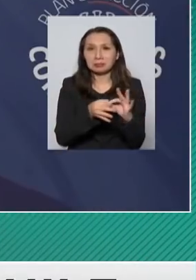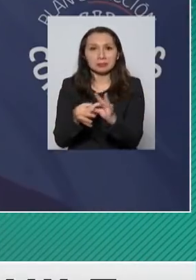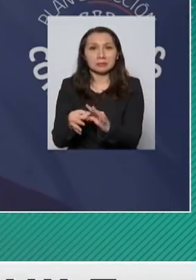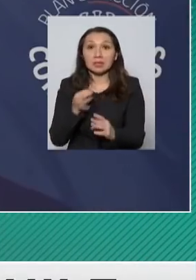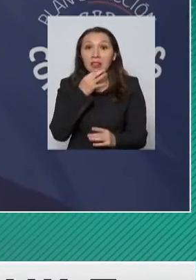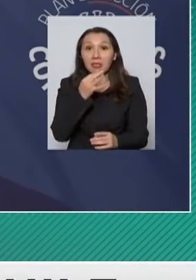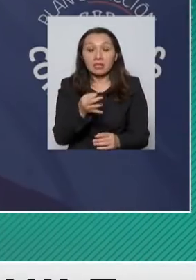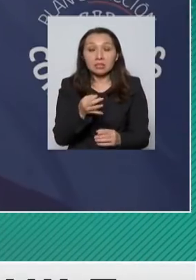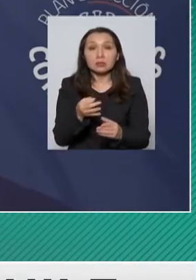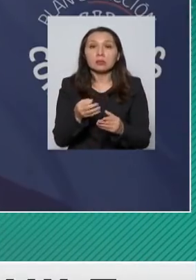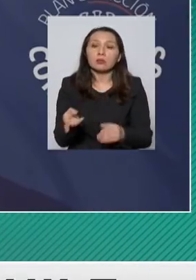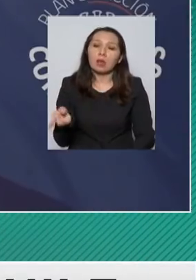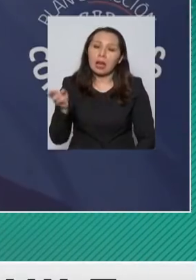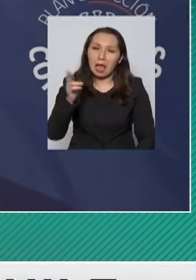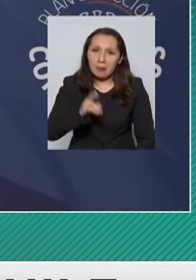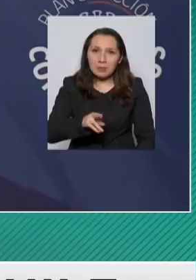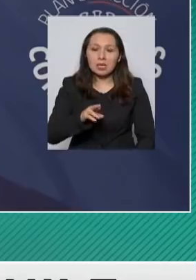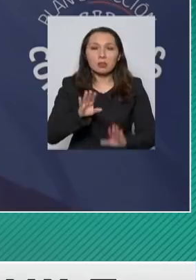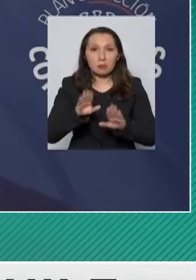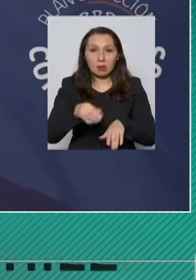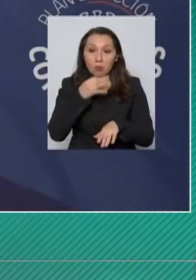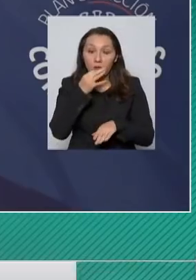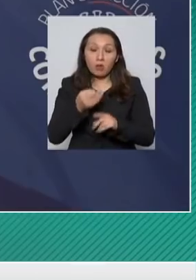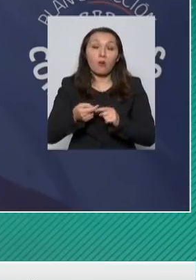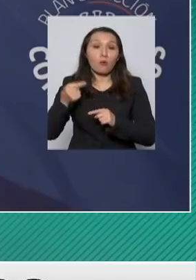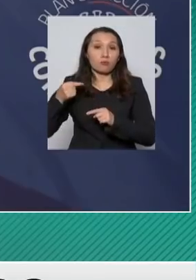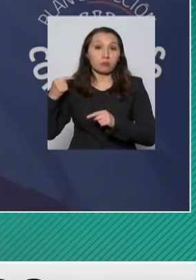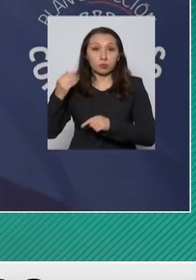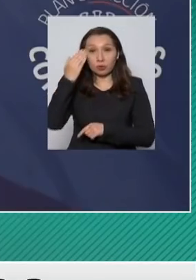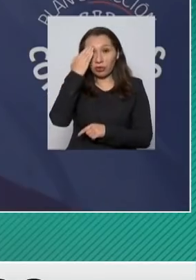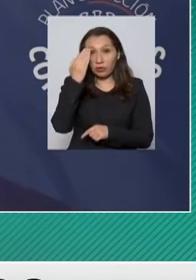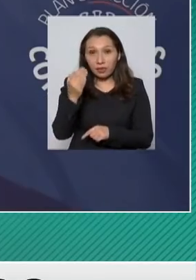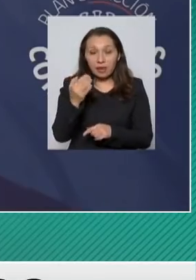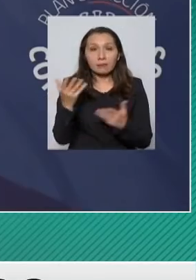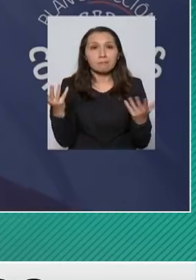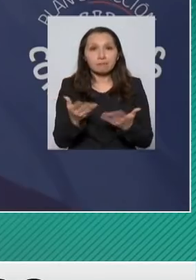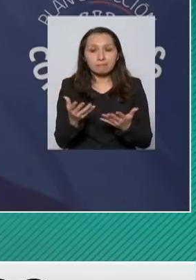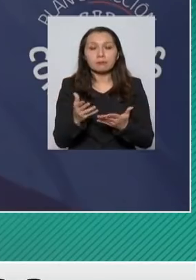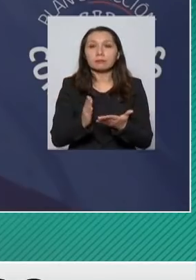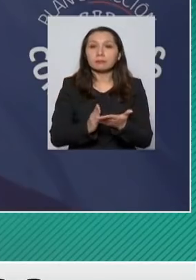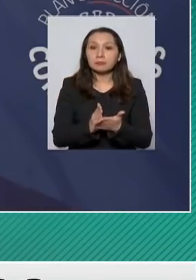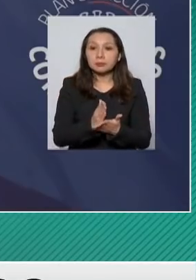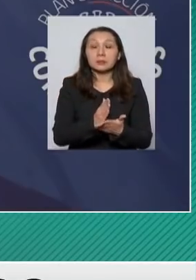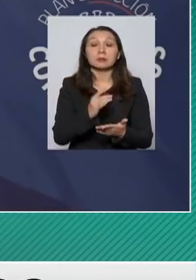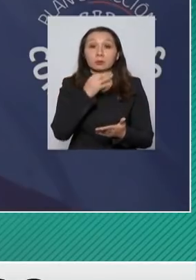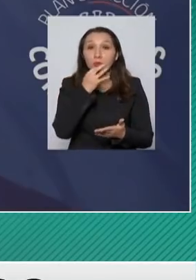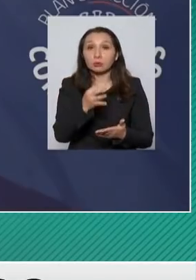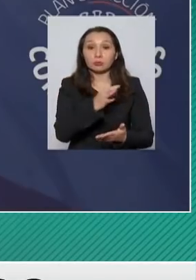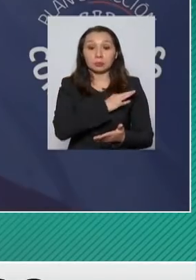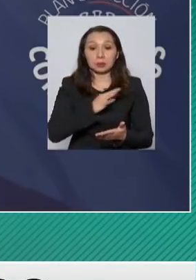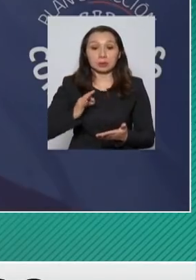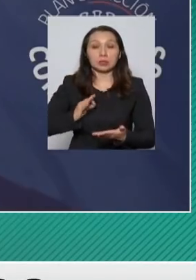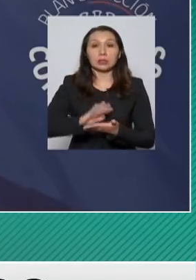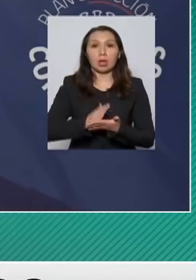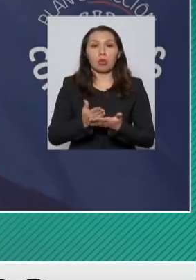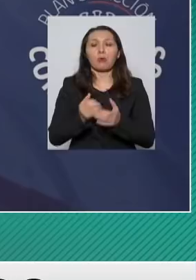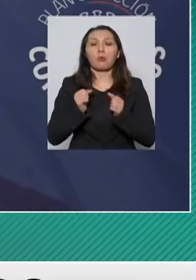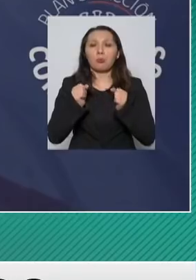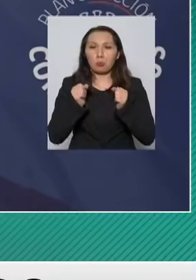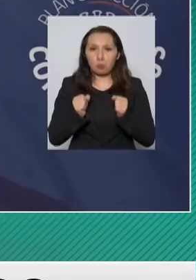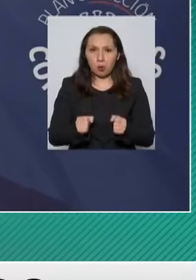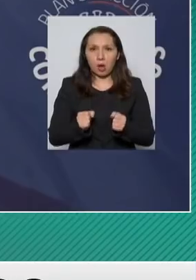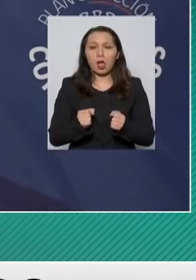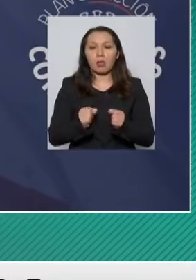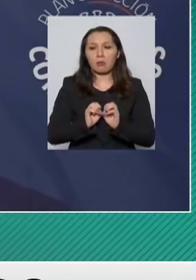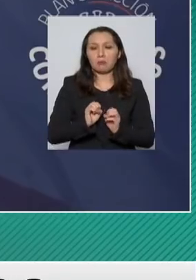esto? Y reitero lo que he dicho días anteriores, en que desde el Ministerio de Salud nosotros tenemos la capacidad para